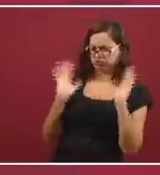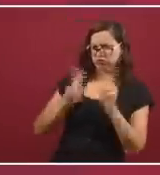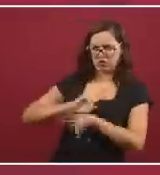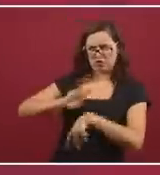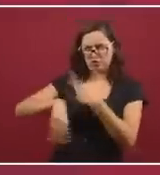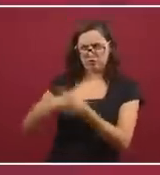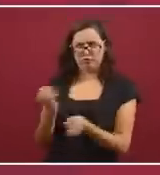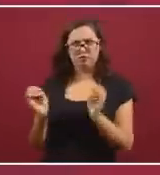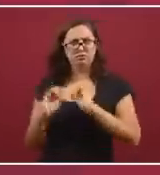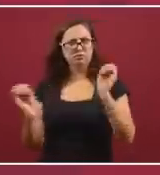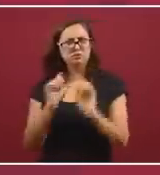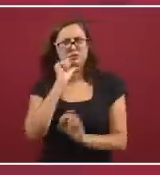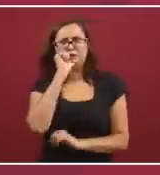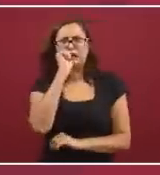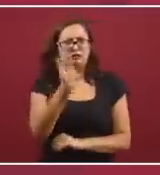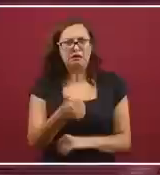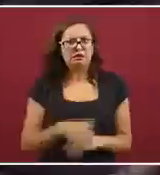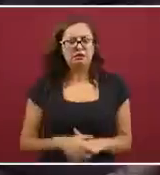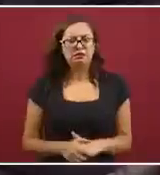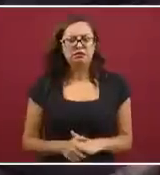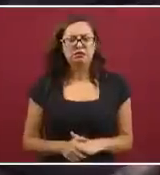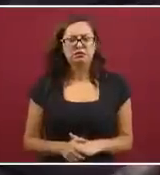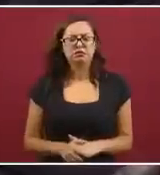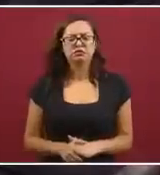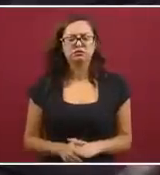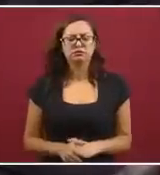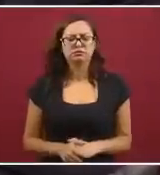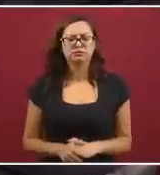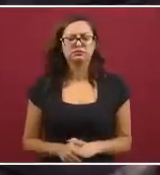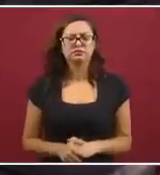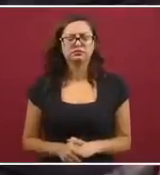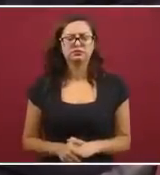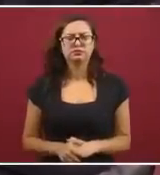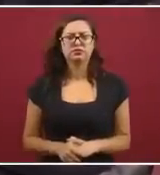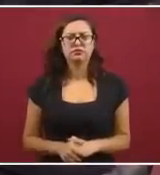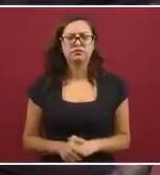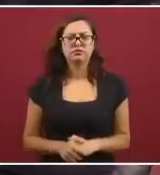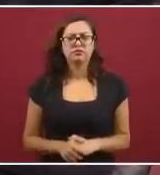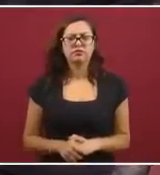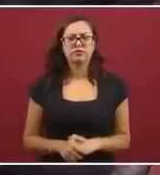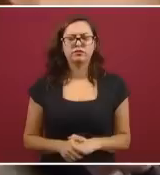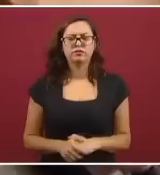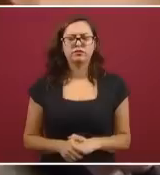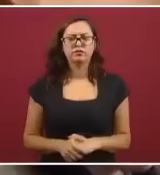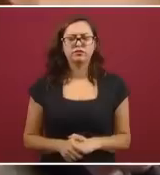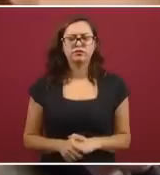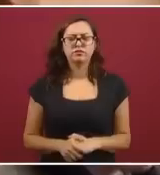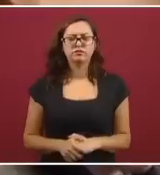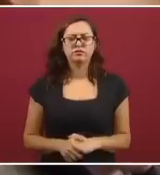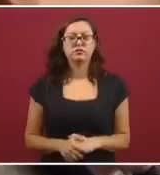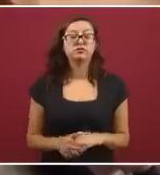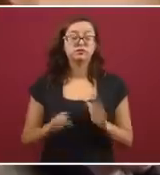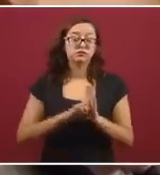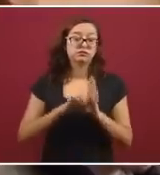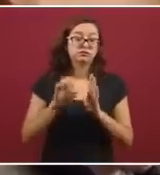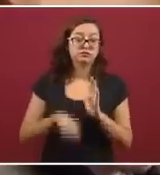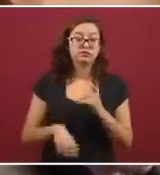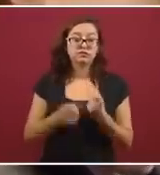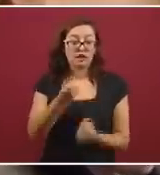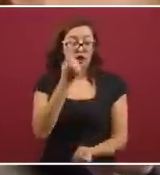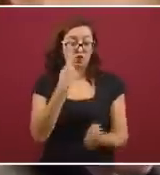por ejemplo ya habían integrantes de la policía federal